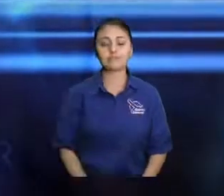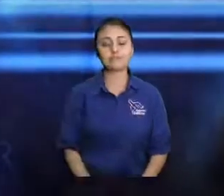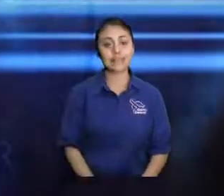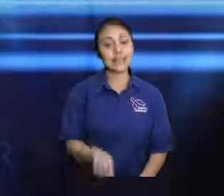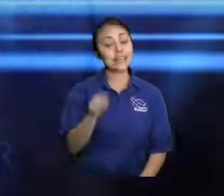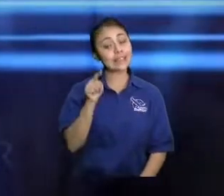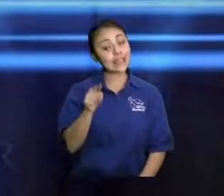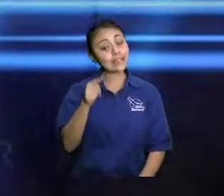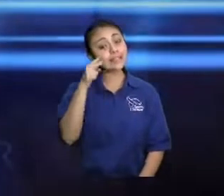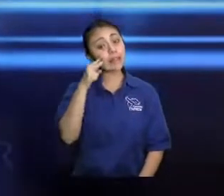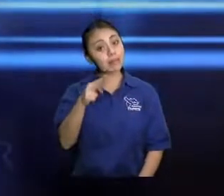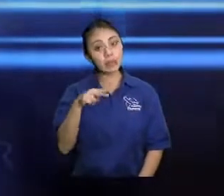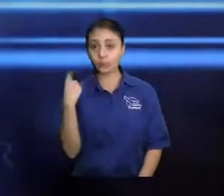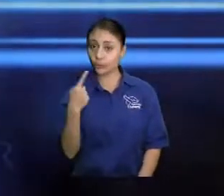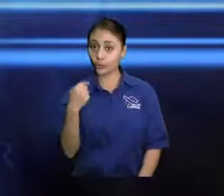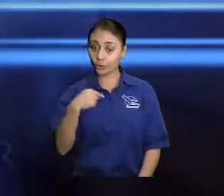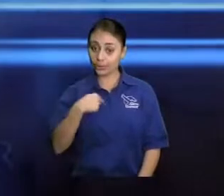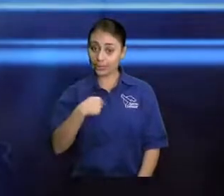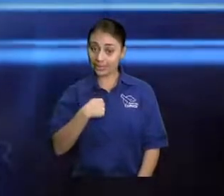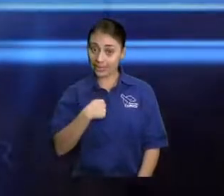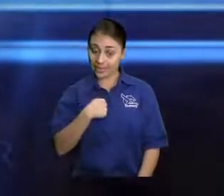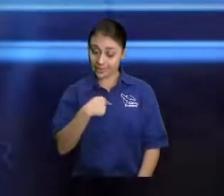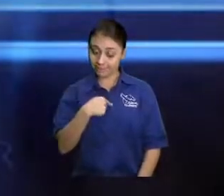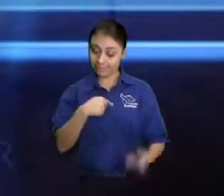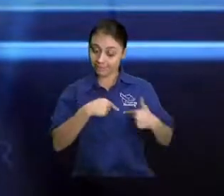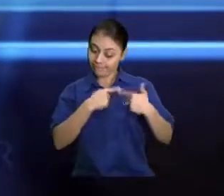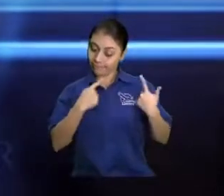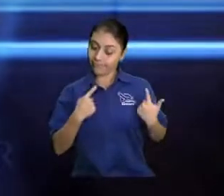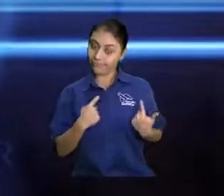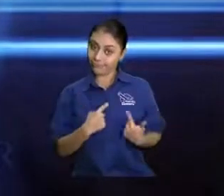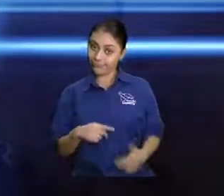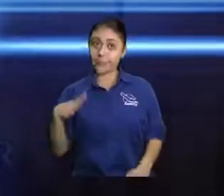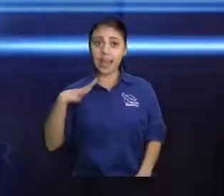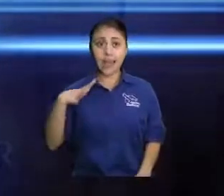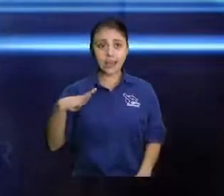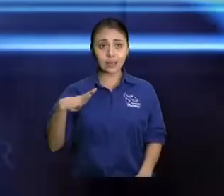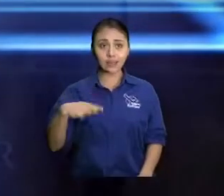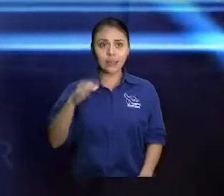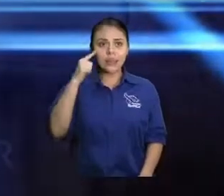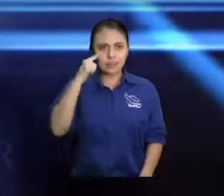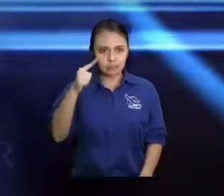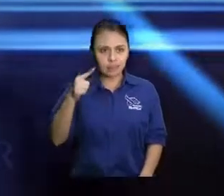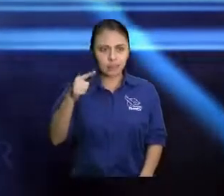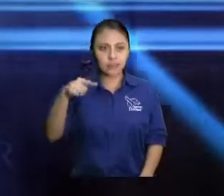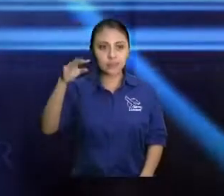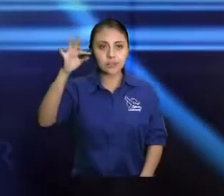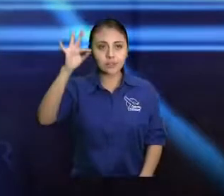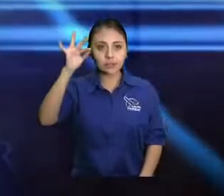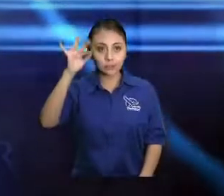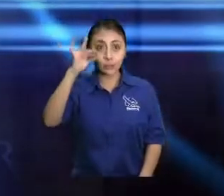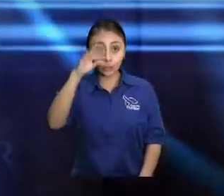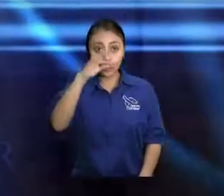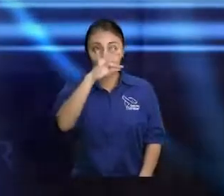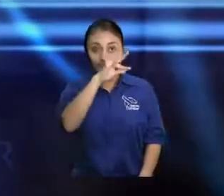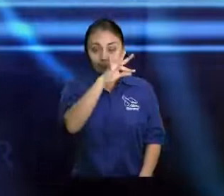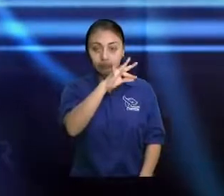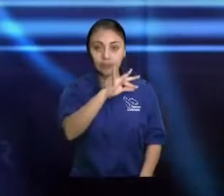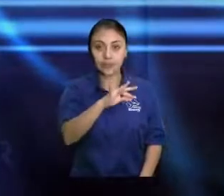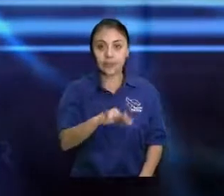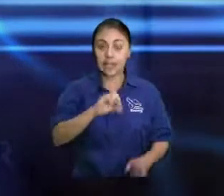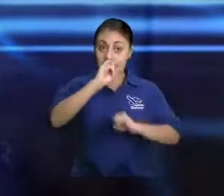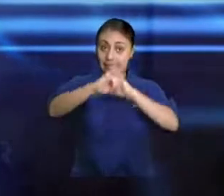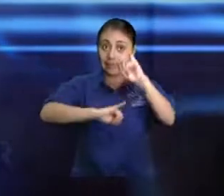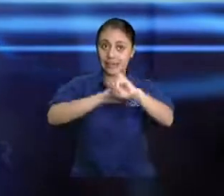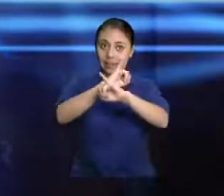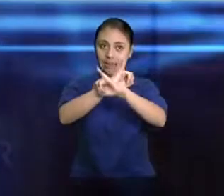tienes en tu corazón. Miremos el FB y el Twitter de la mayoría de la gente, ahí vamos a ver qué es lo que tienen en su